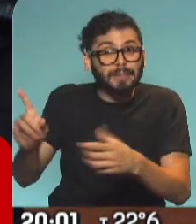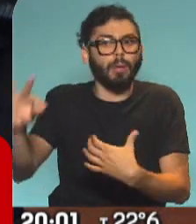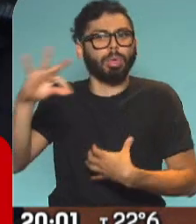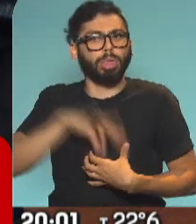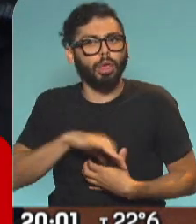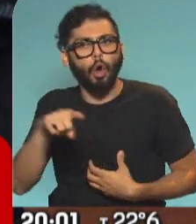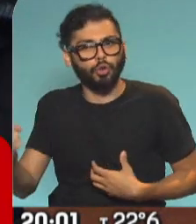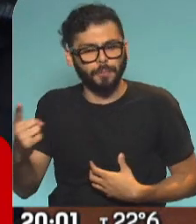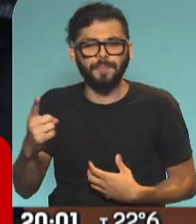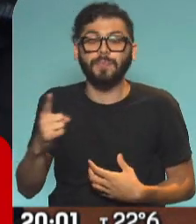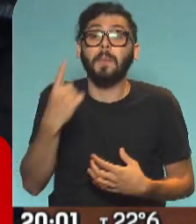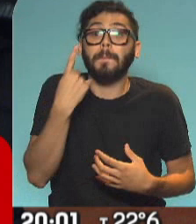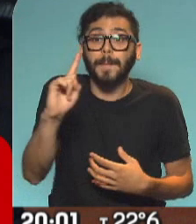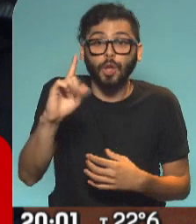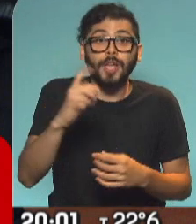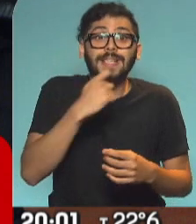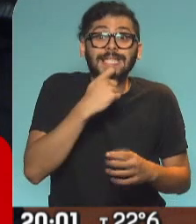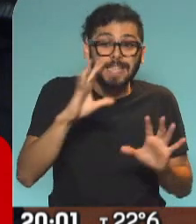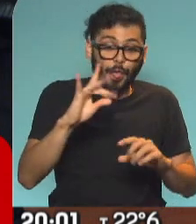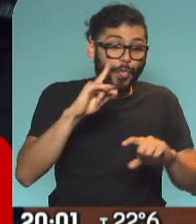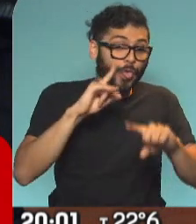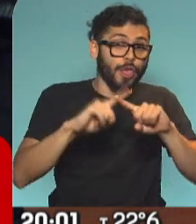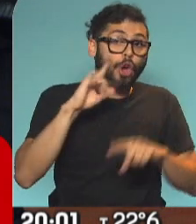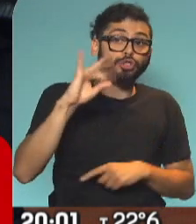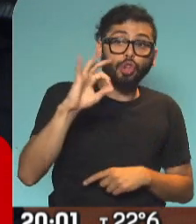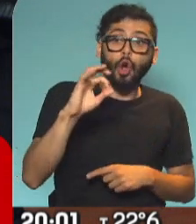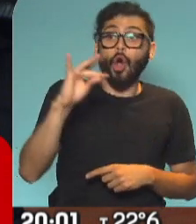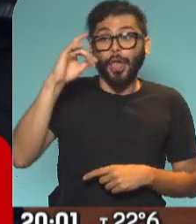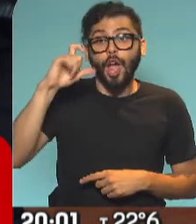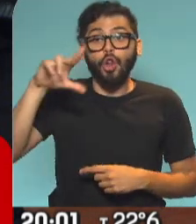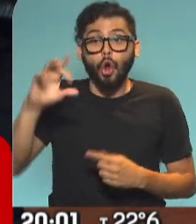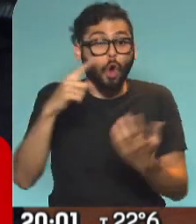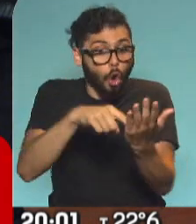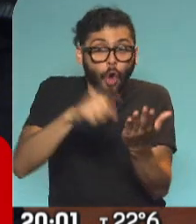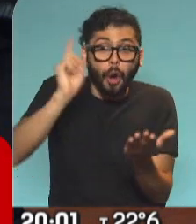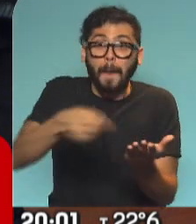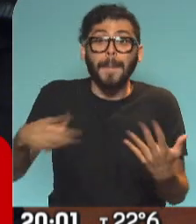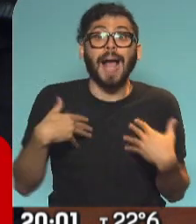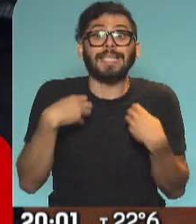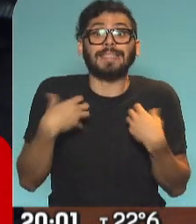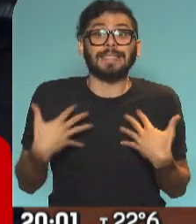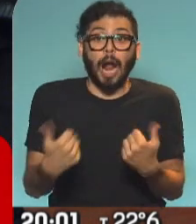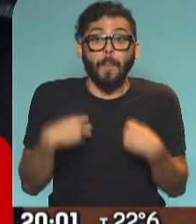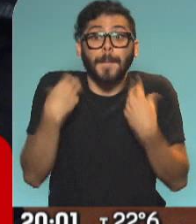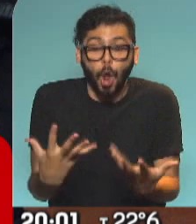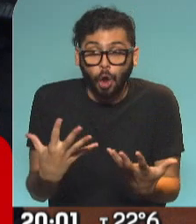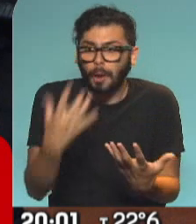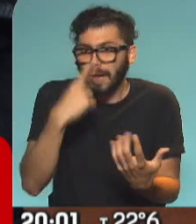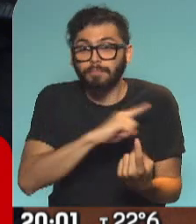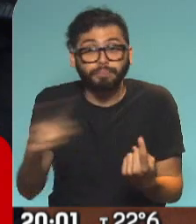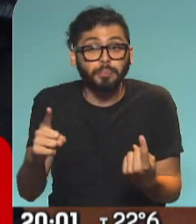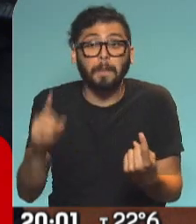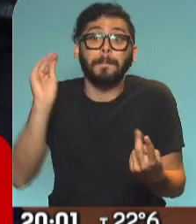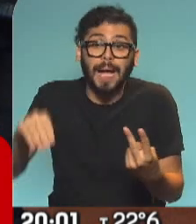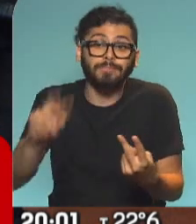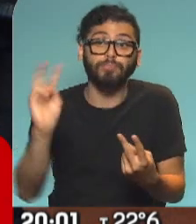como objetivo, según decía el fallo judicial, mejorar la salud, no solo no lo consiguió, sino que no lo consiguió a tal punto que terminó